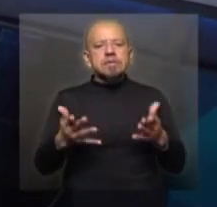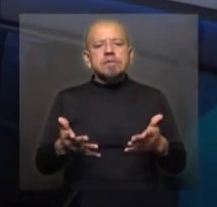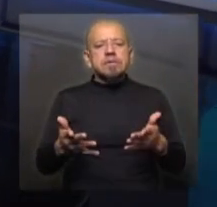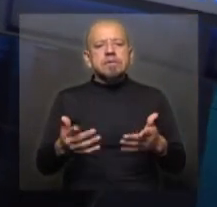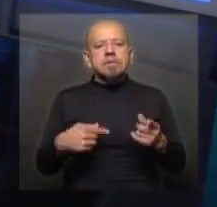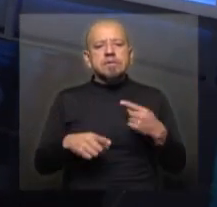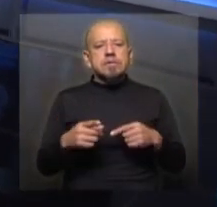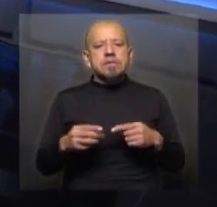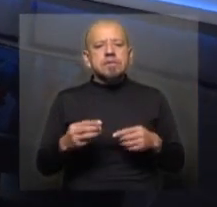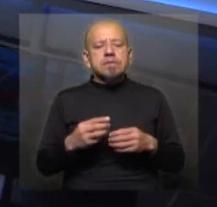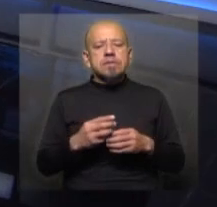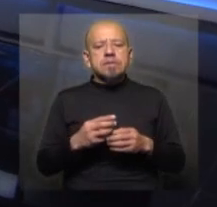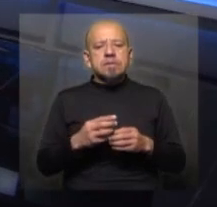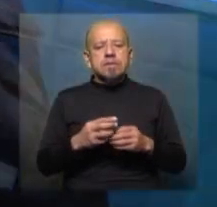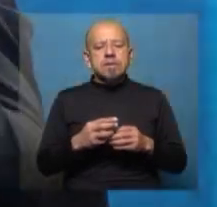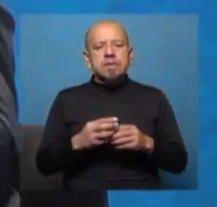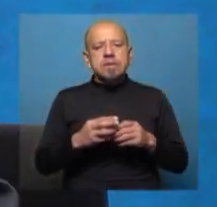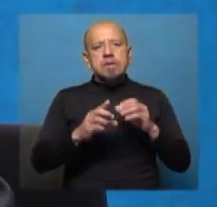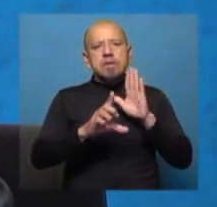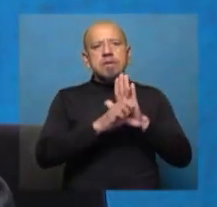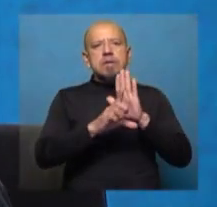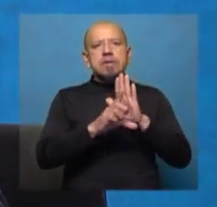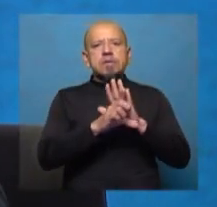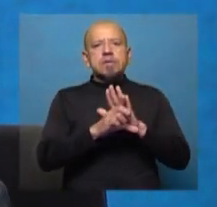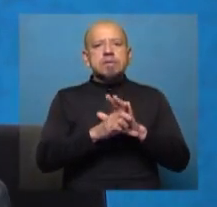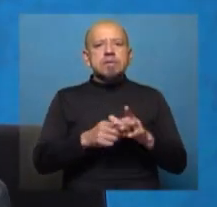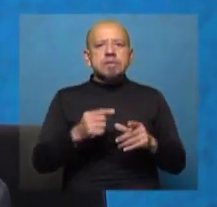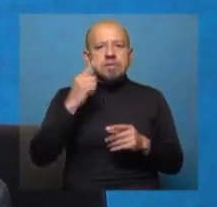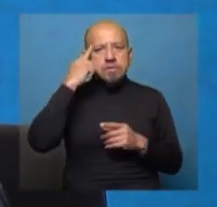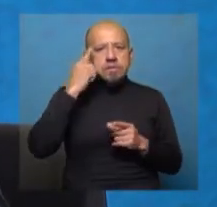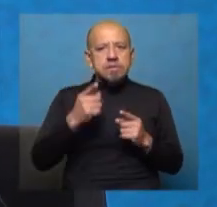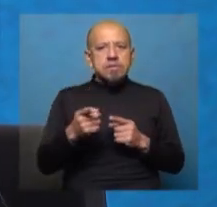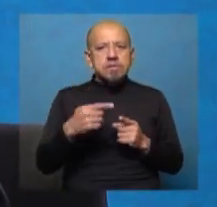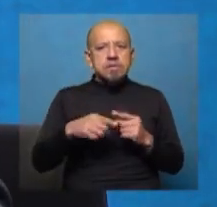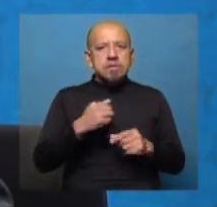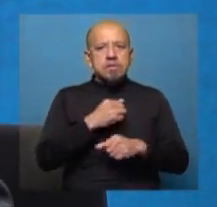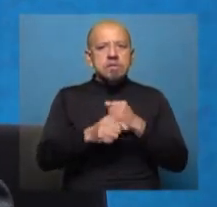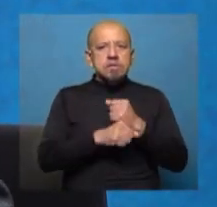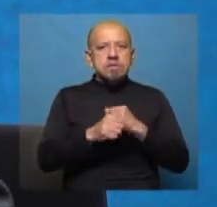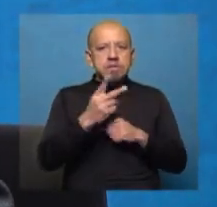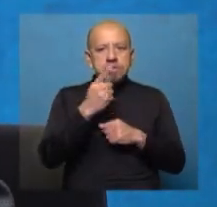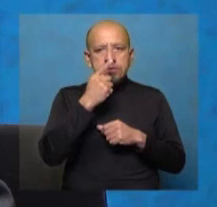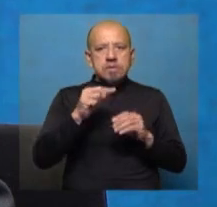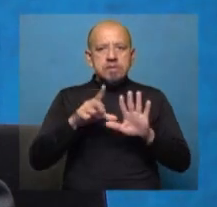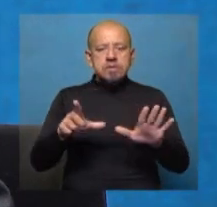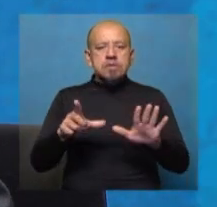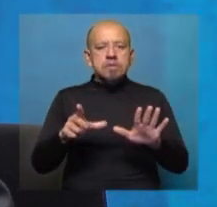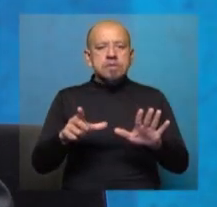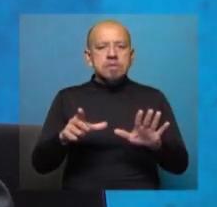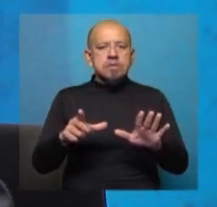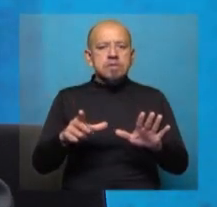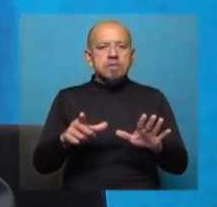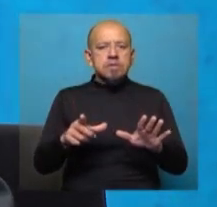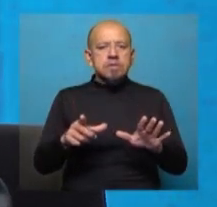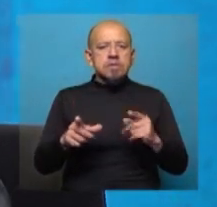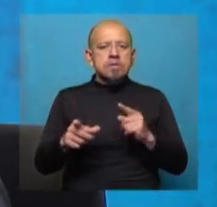que impactan no de leyes que impactan legislación pensaba este año 2007 creo Si no si no me estoy mal Cualquier cosa